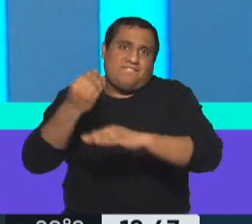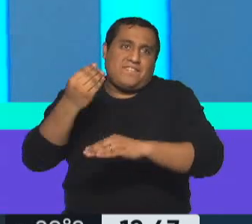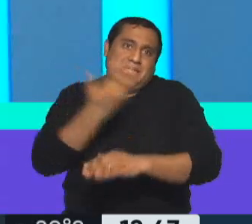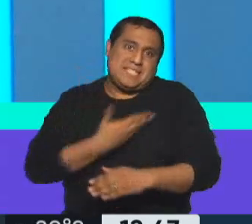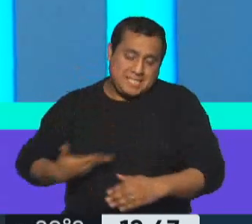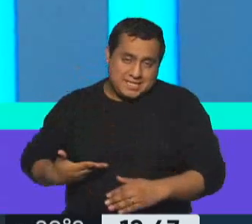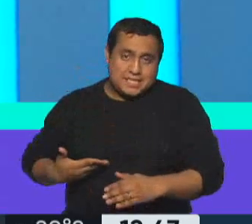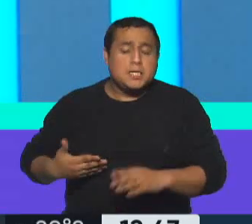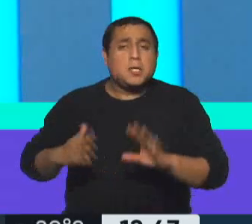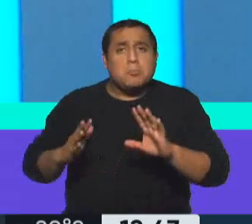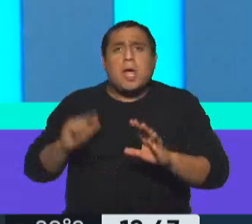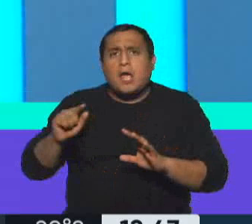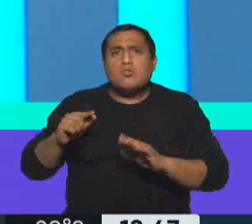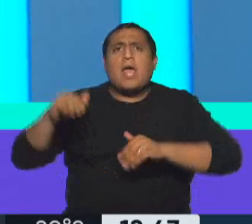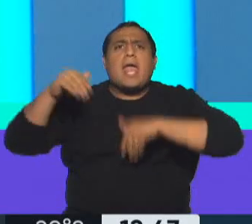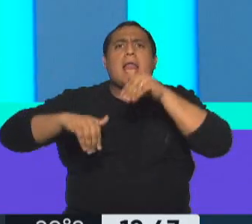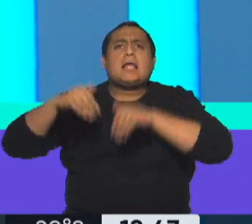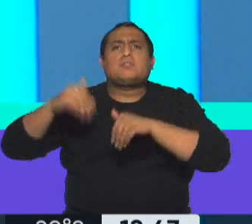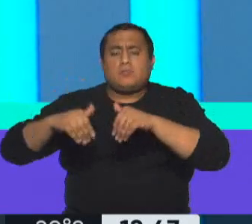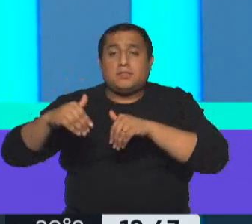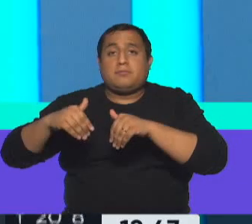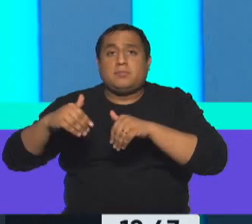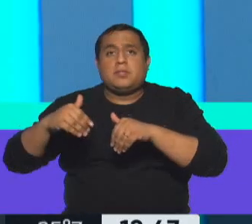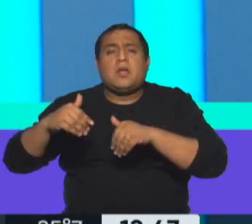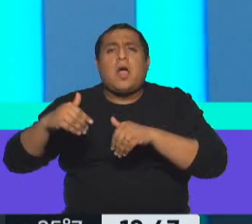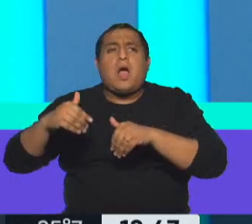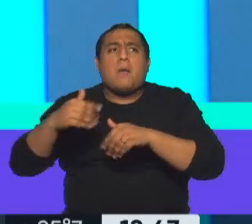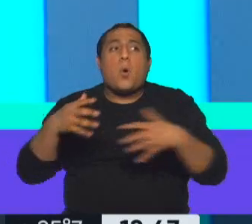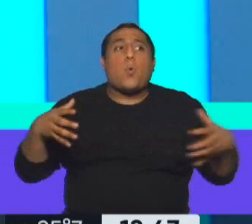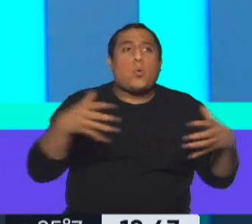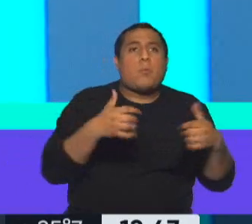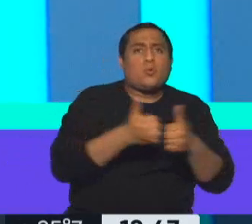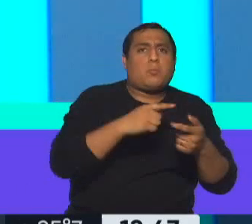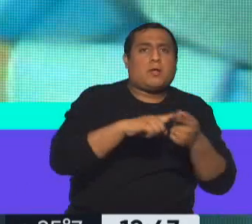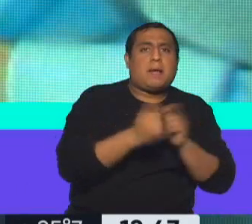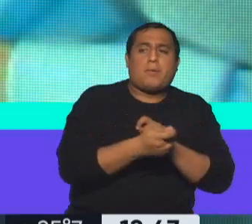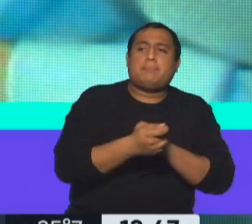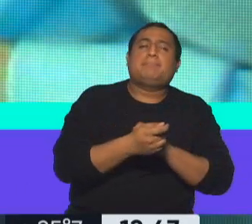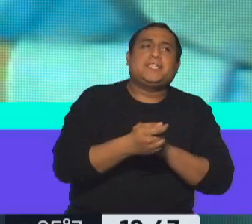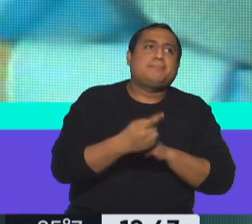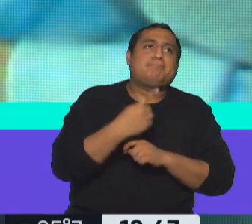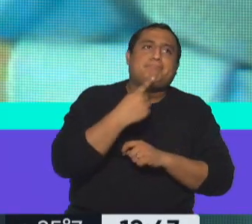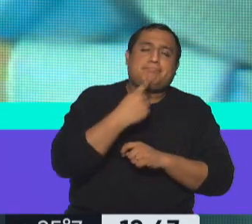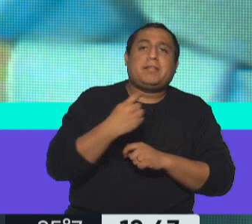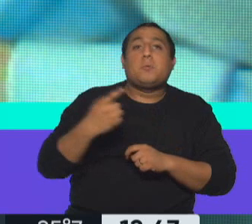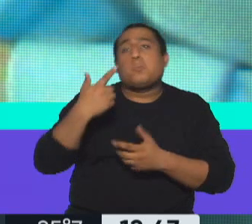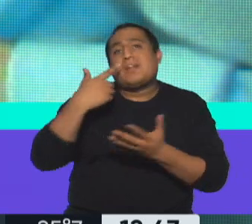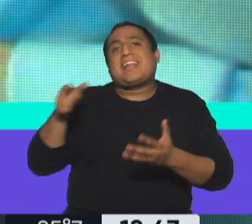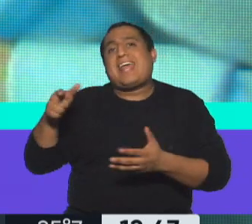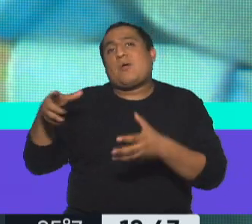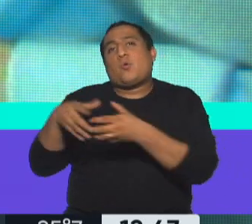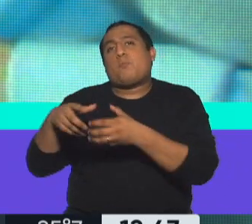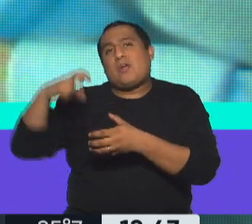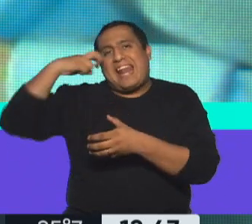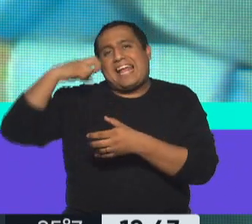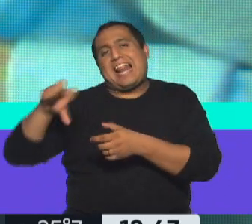demostrar puertas hacia adentro de juntos por el cambio que ganó el radicalismo gerardo morales el gobernador de jujuy